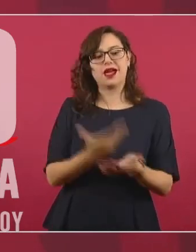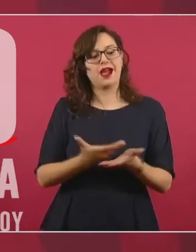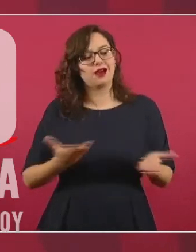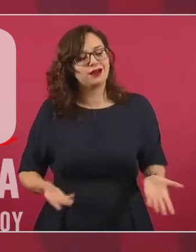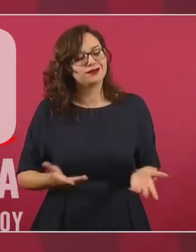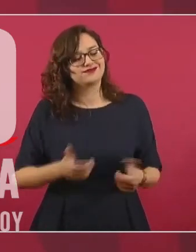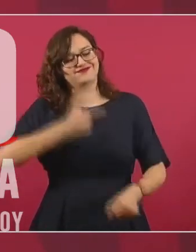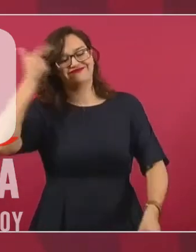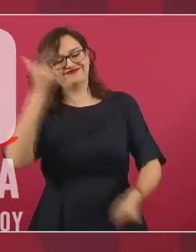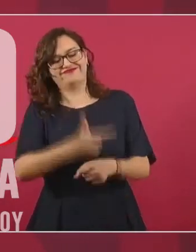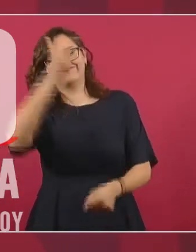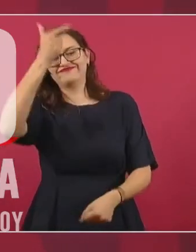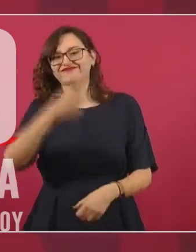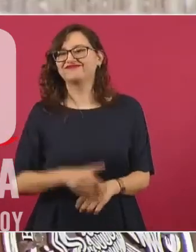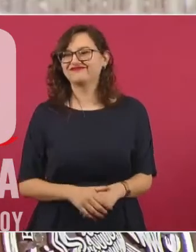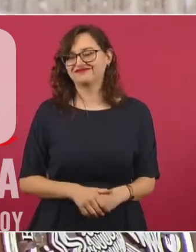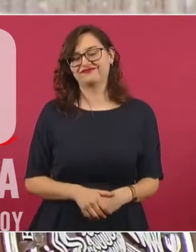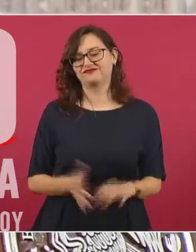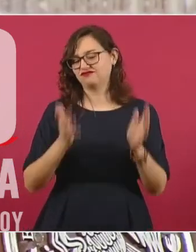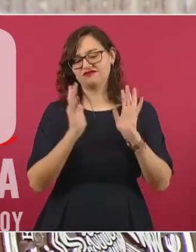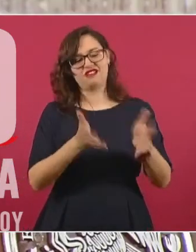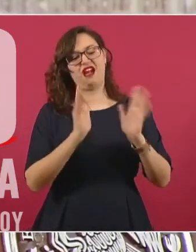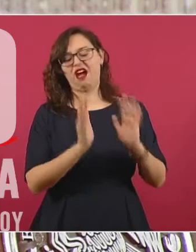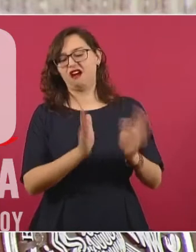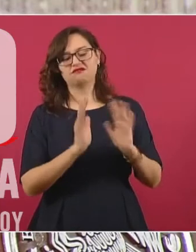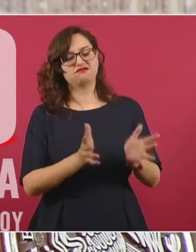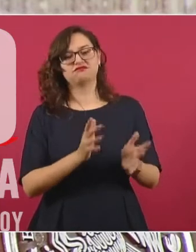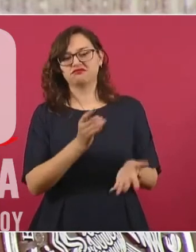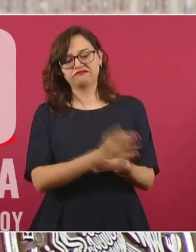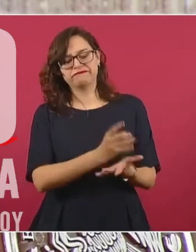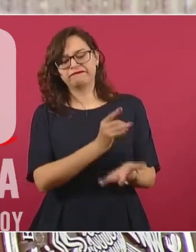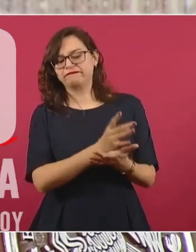son defensores del régimen, ya sea por razones